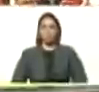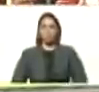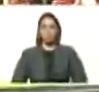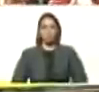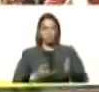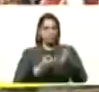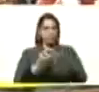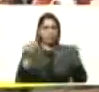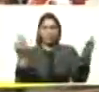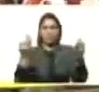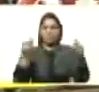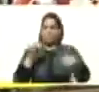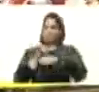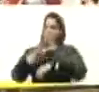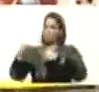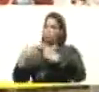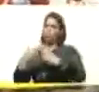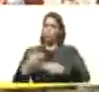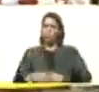¡Leales siempre!